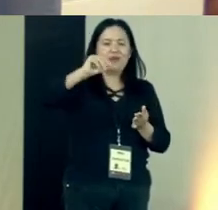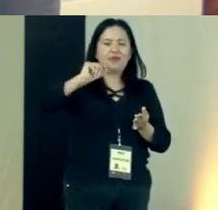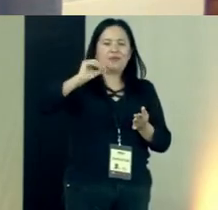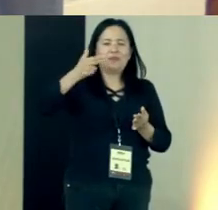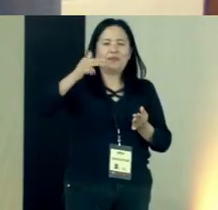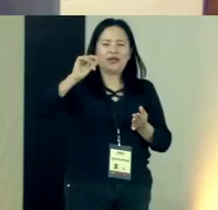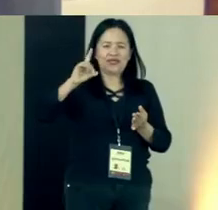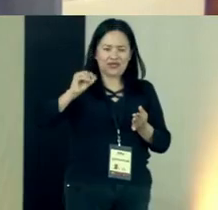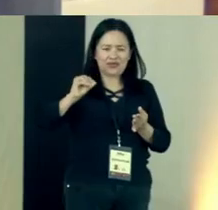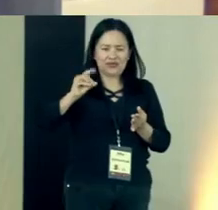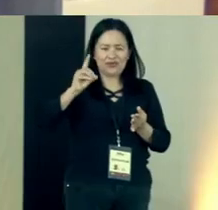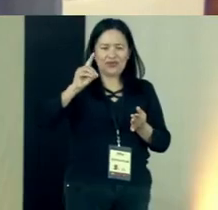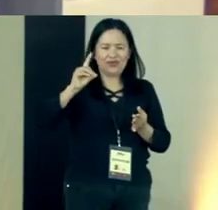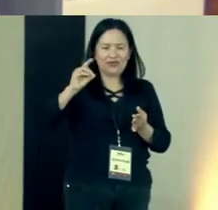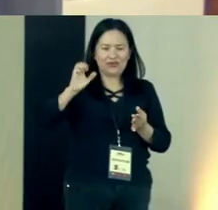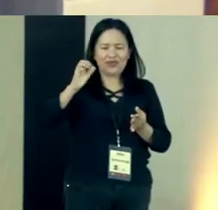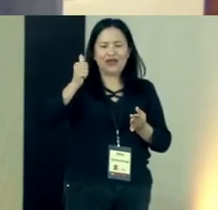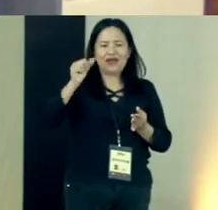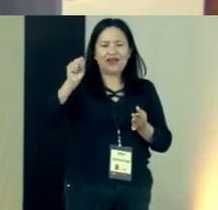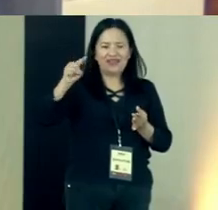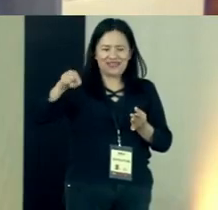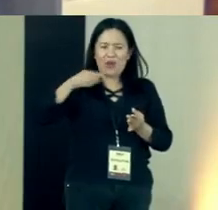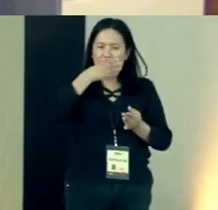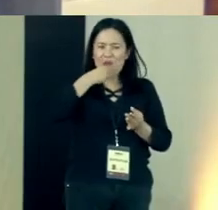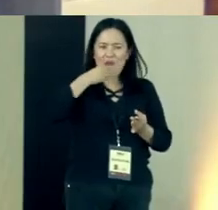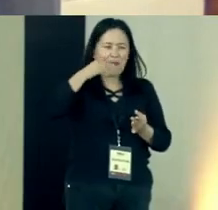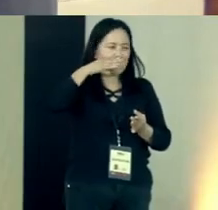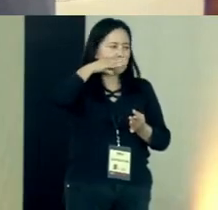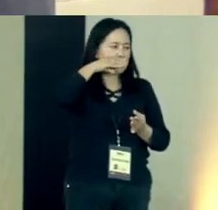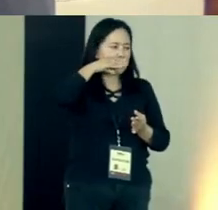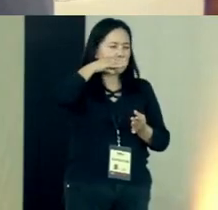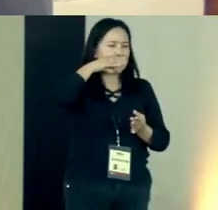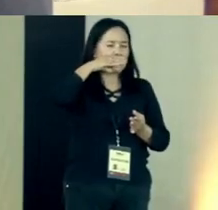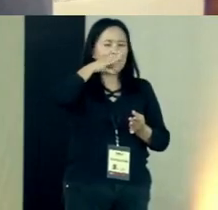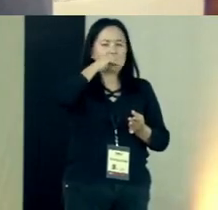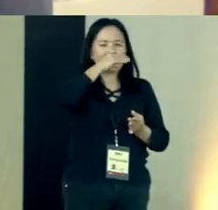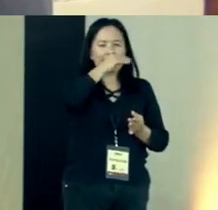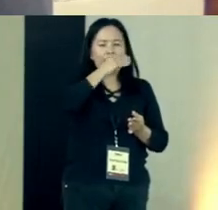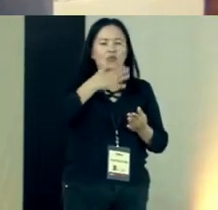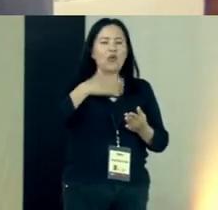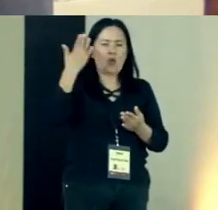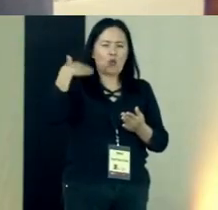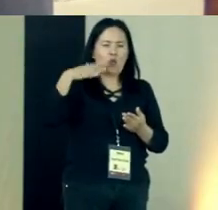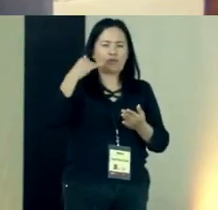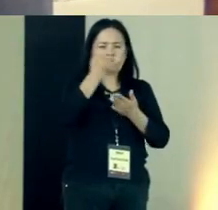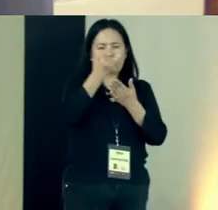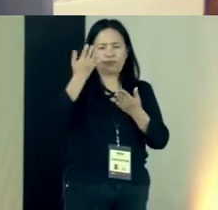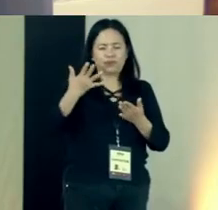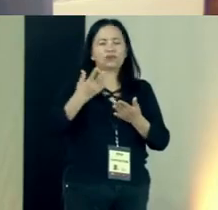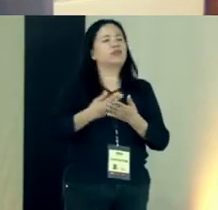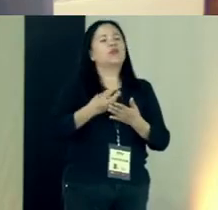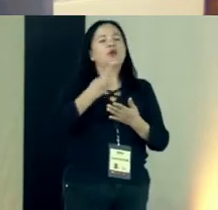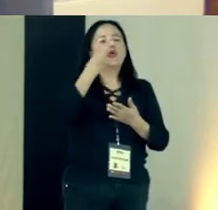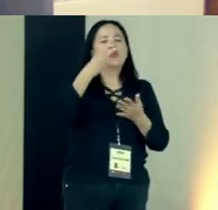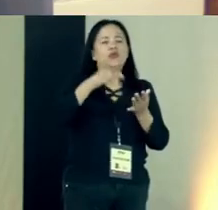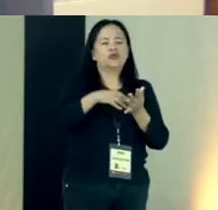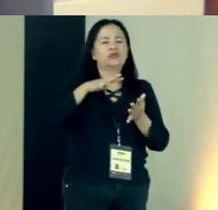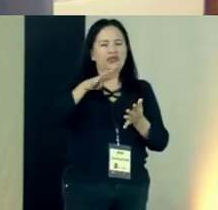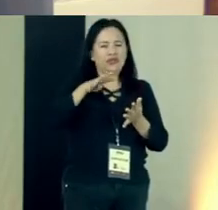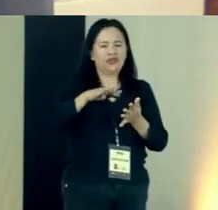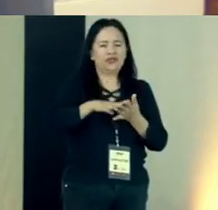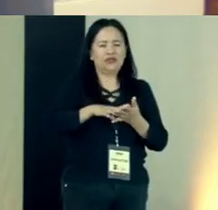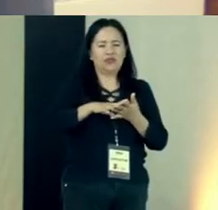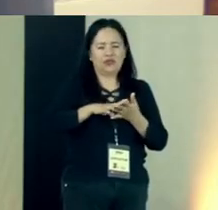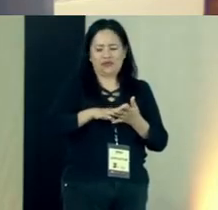sus rasgos africanos. Esta imagen fue elaborada en 2019, por la Facultad Zumbidos